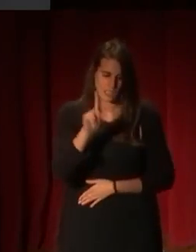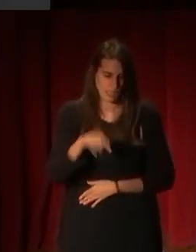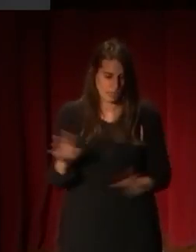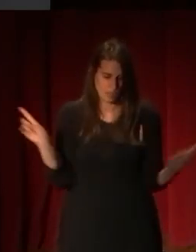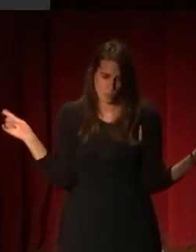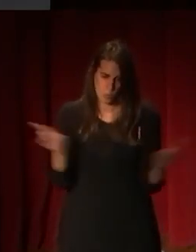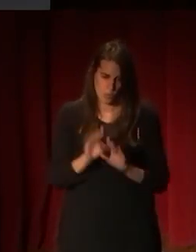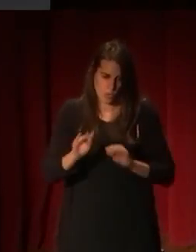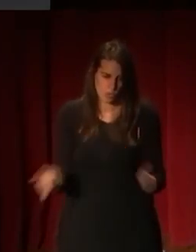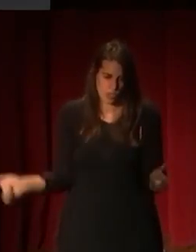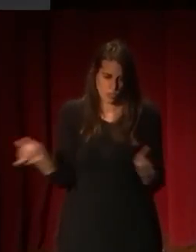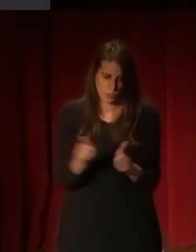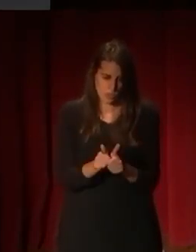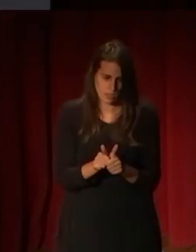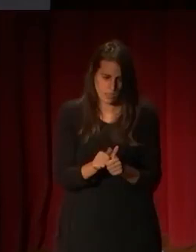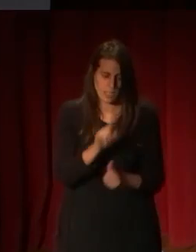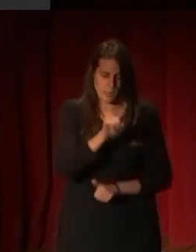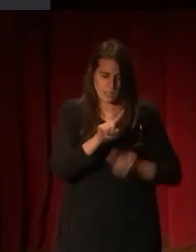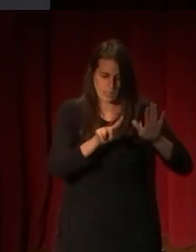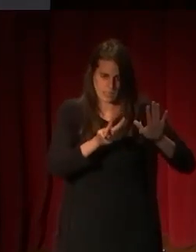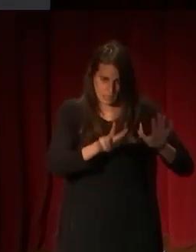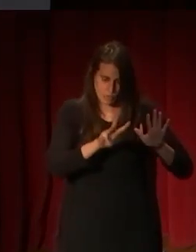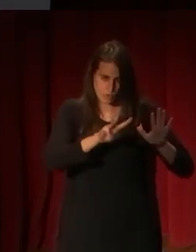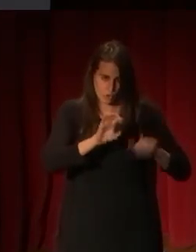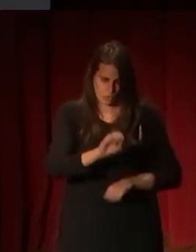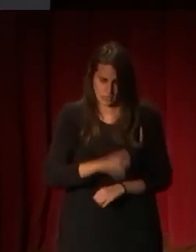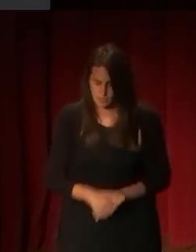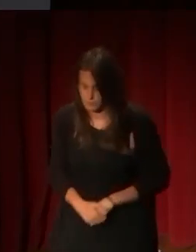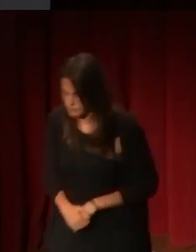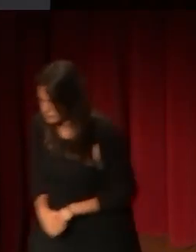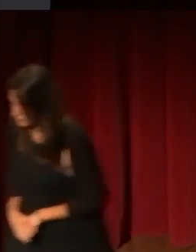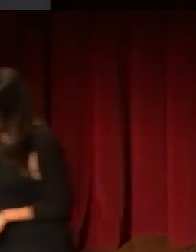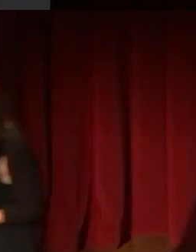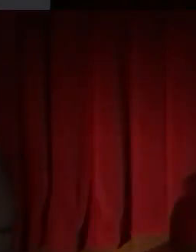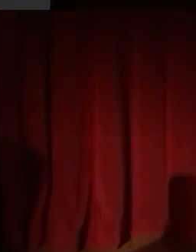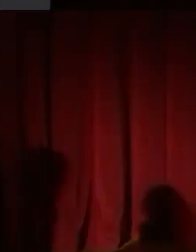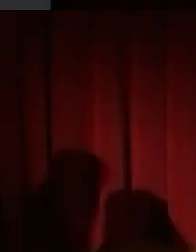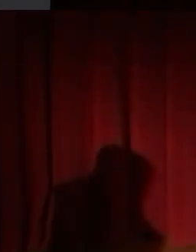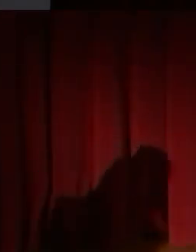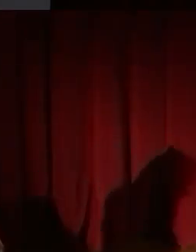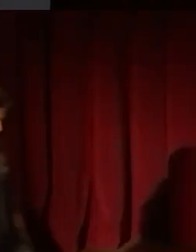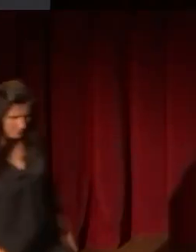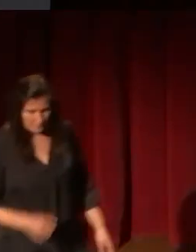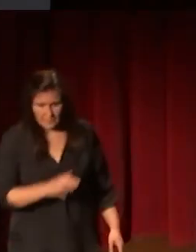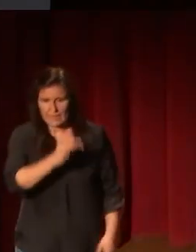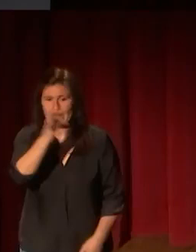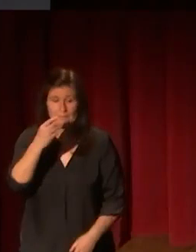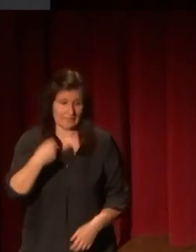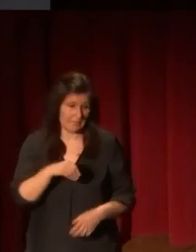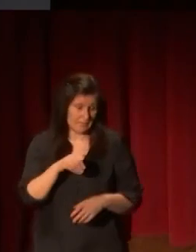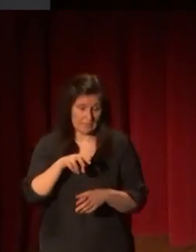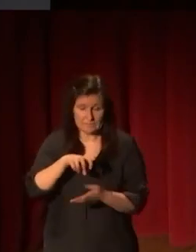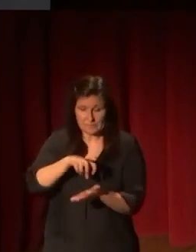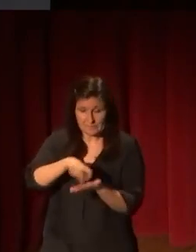acompañantes cosa que hizo en 1780 bueno además de la tarasca por desgracia aunque muchas imágenes